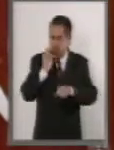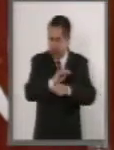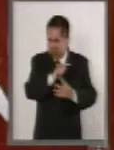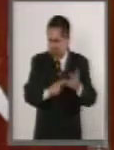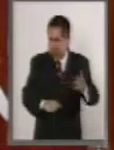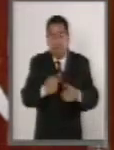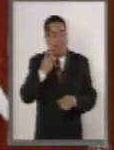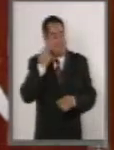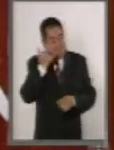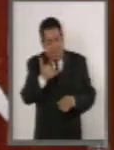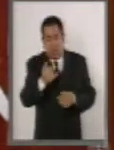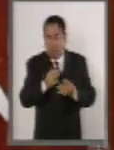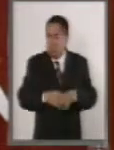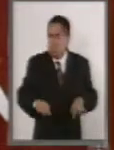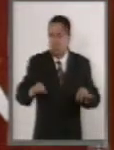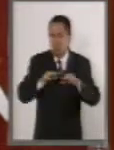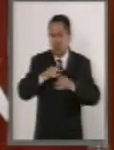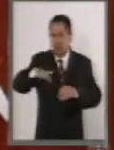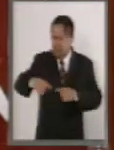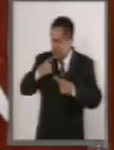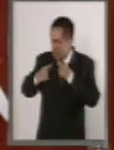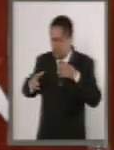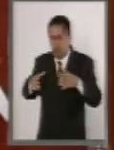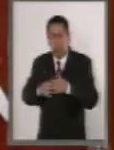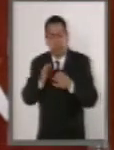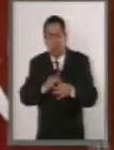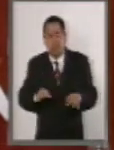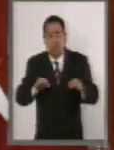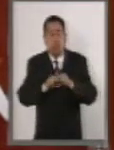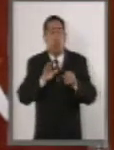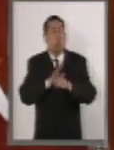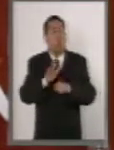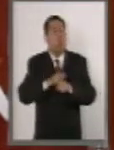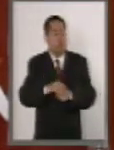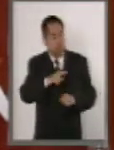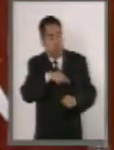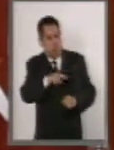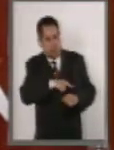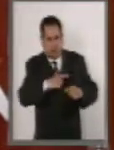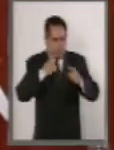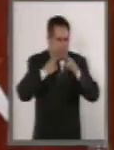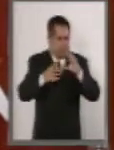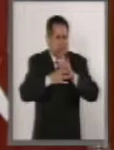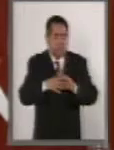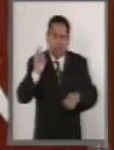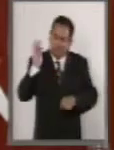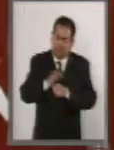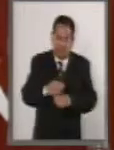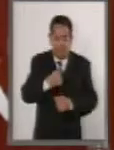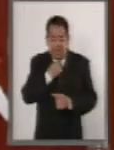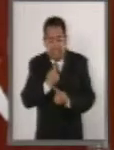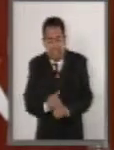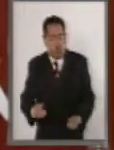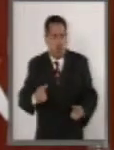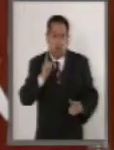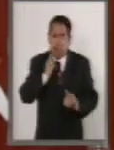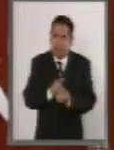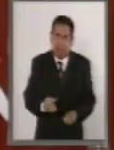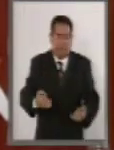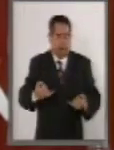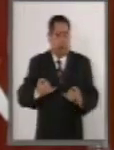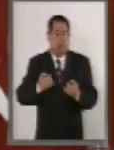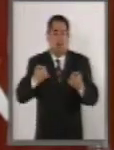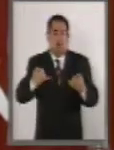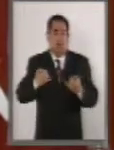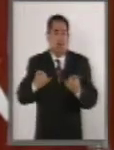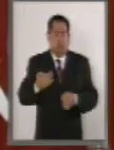lo hemos subrayado durante las comparecencias, el trabajo por nuestros niños, niñas y adolescentes migrantes,